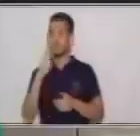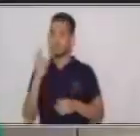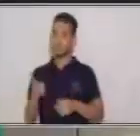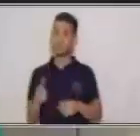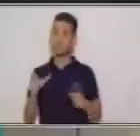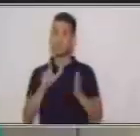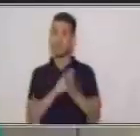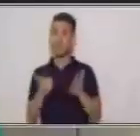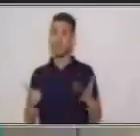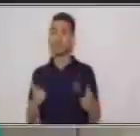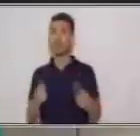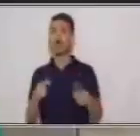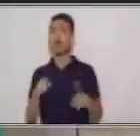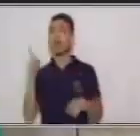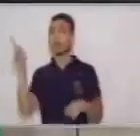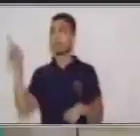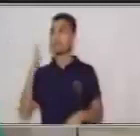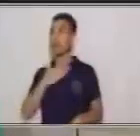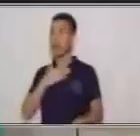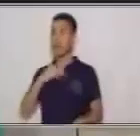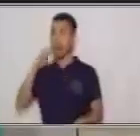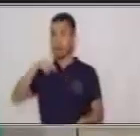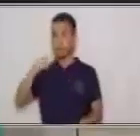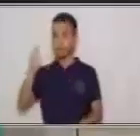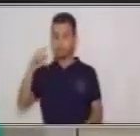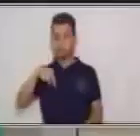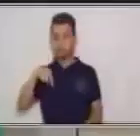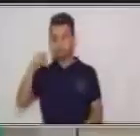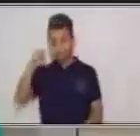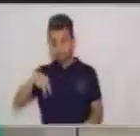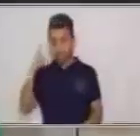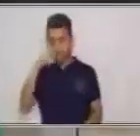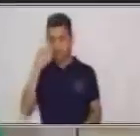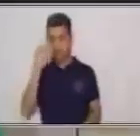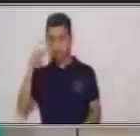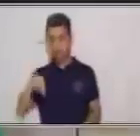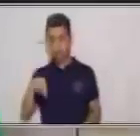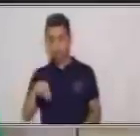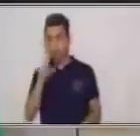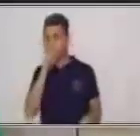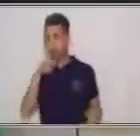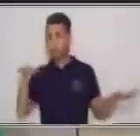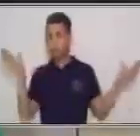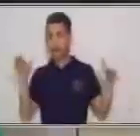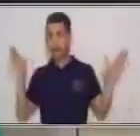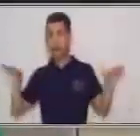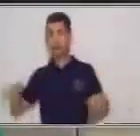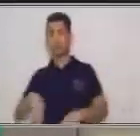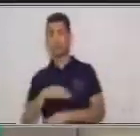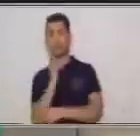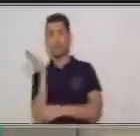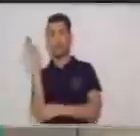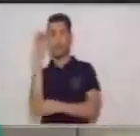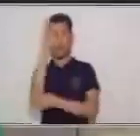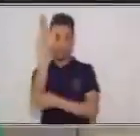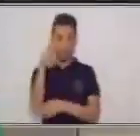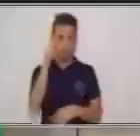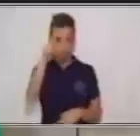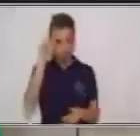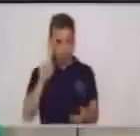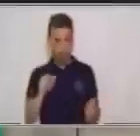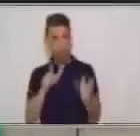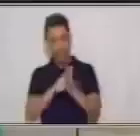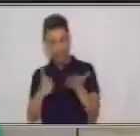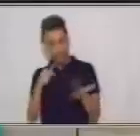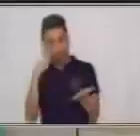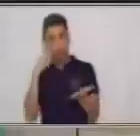mansión del pájaro serpiente, que tú lo puedas leer y que en casa puedas identificar todos los sustantivos